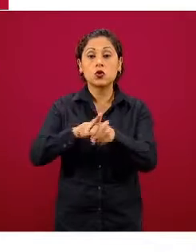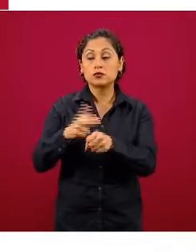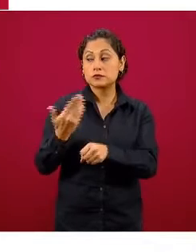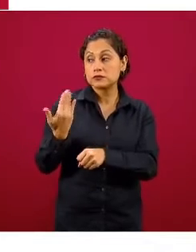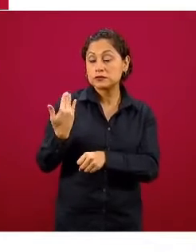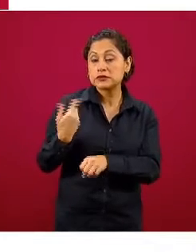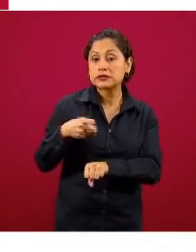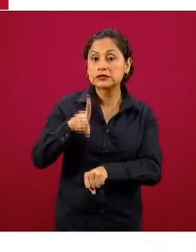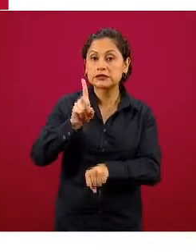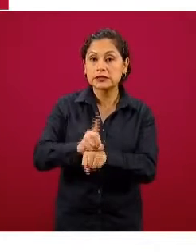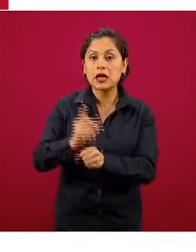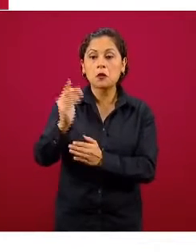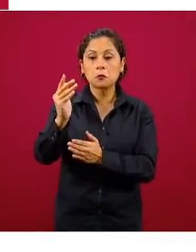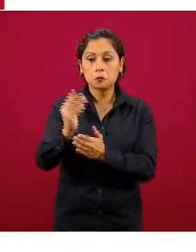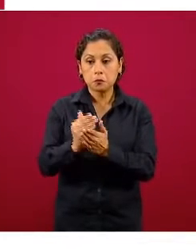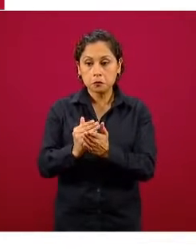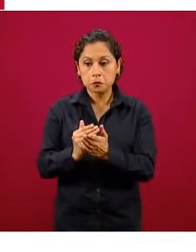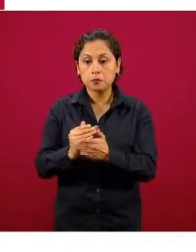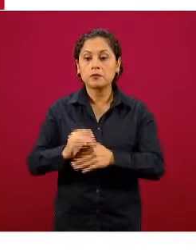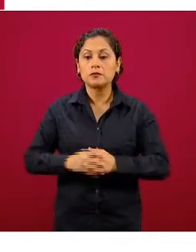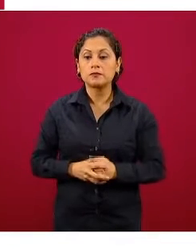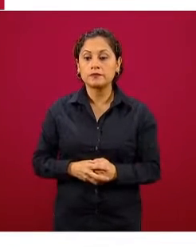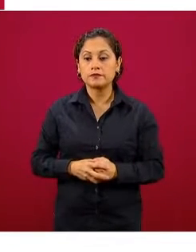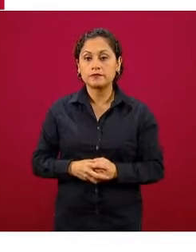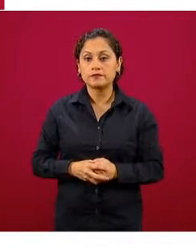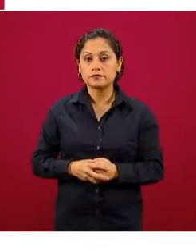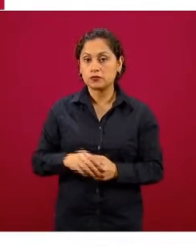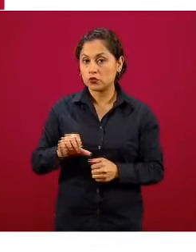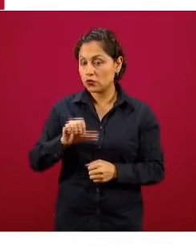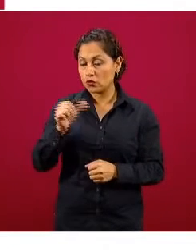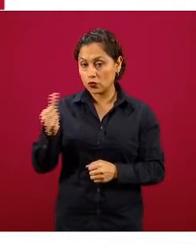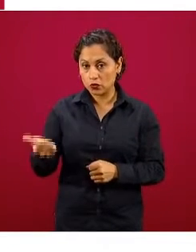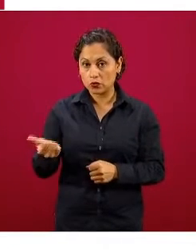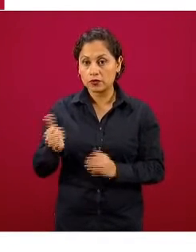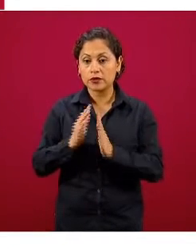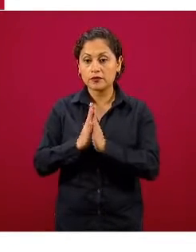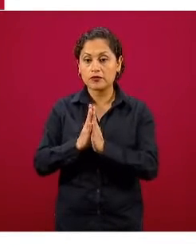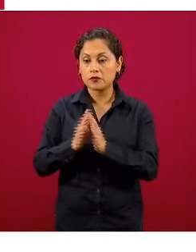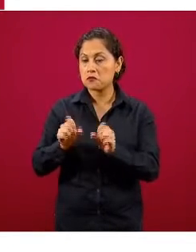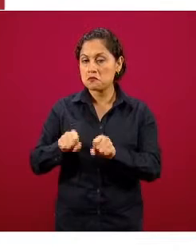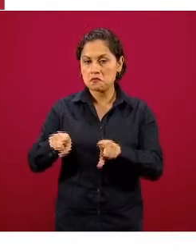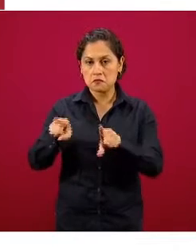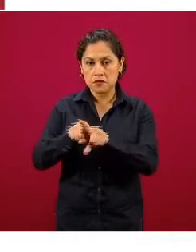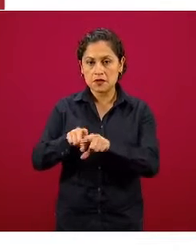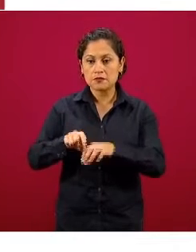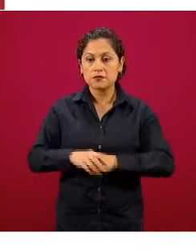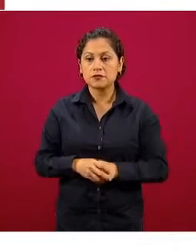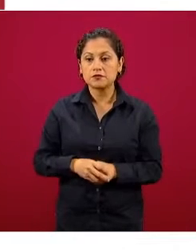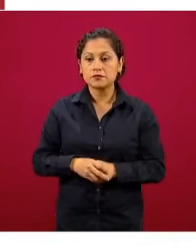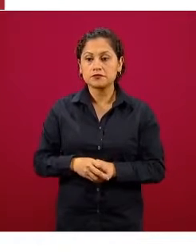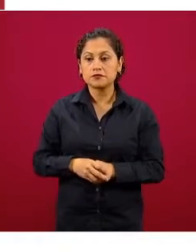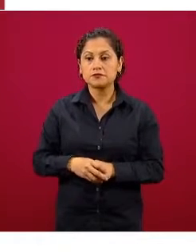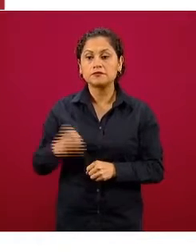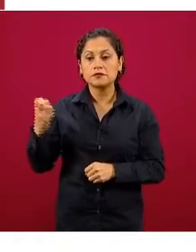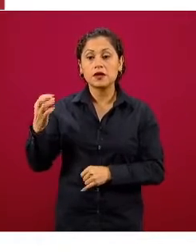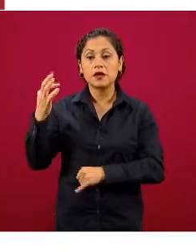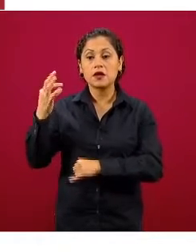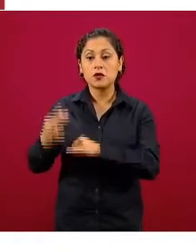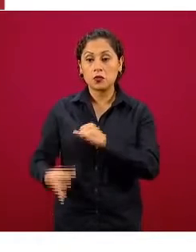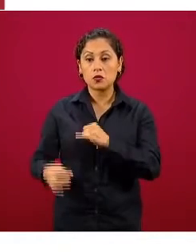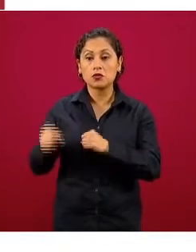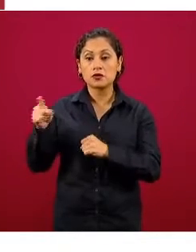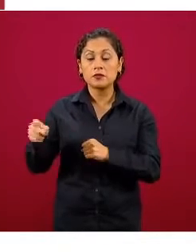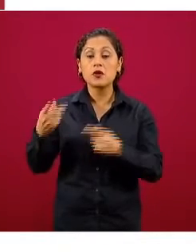días. Adelante, para no llevarme mucho tiempo. La que sigue es más o menos lo mismo. Y la última es el caso de